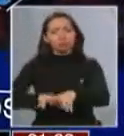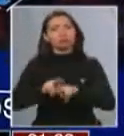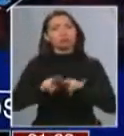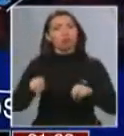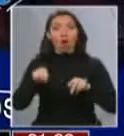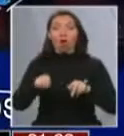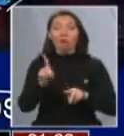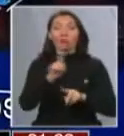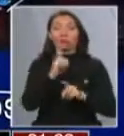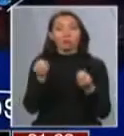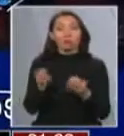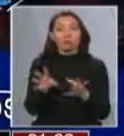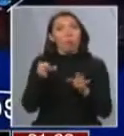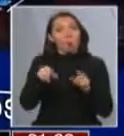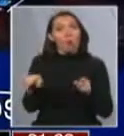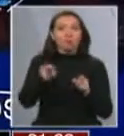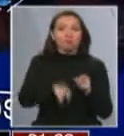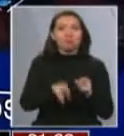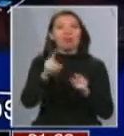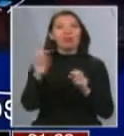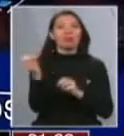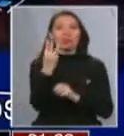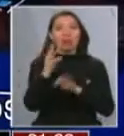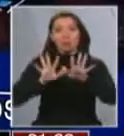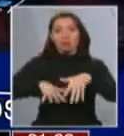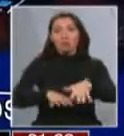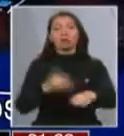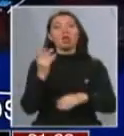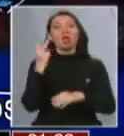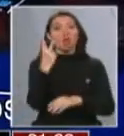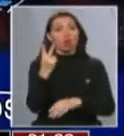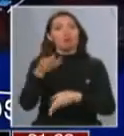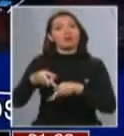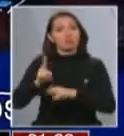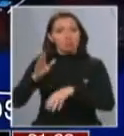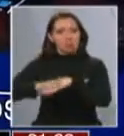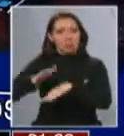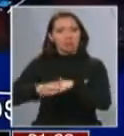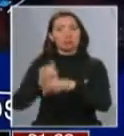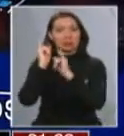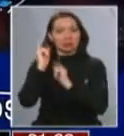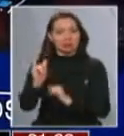fue la excepción. Tres marchas convocadas, dos de ellas con permiso de la autoridad.